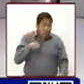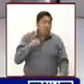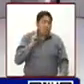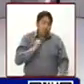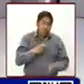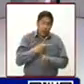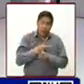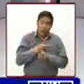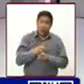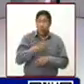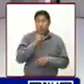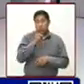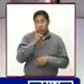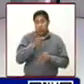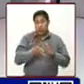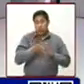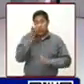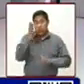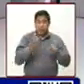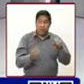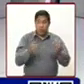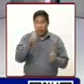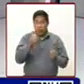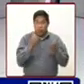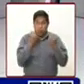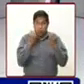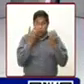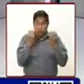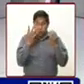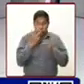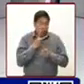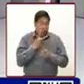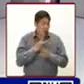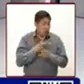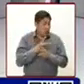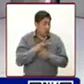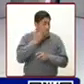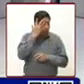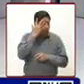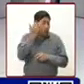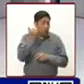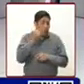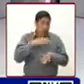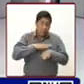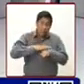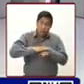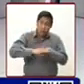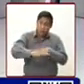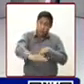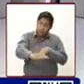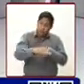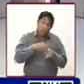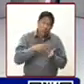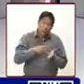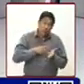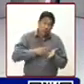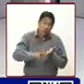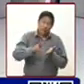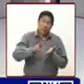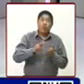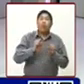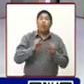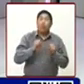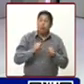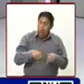ante todo si usted va a salir con la movilidad por favor tenga mucha precaución porque la capa asfáltica las calles en la ciudad de La Paz